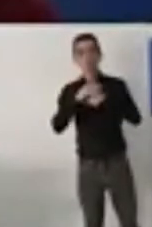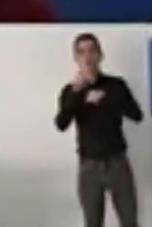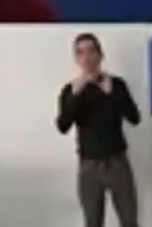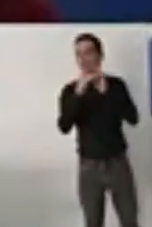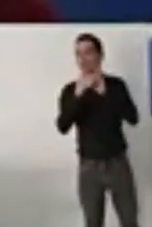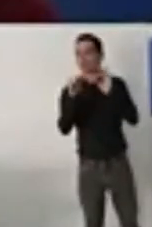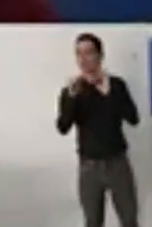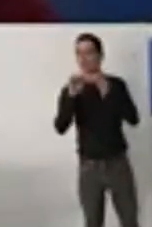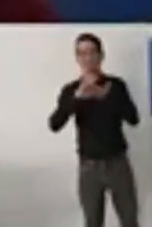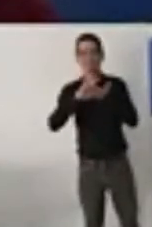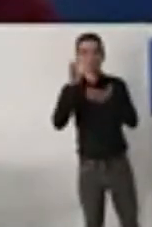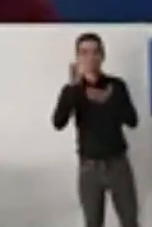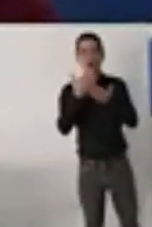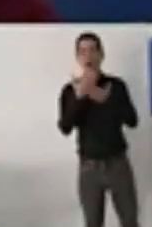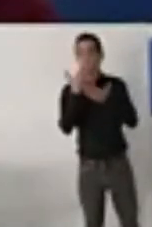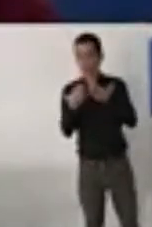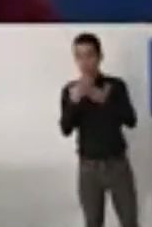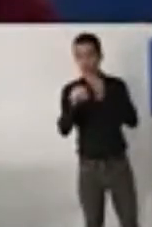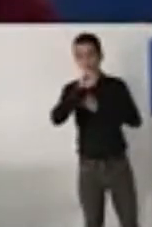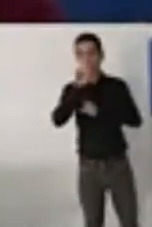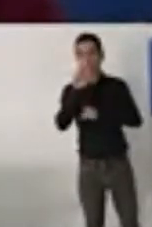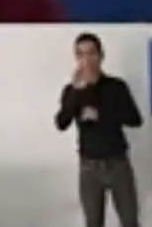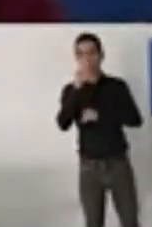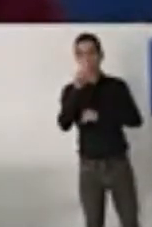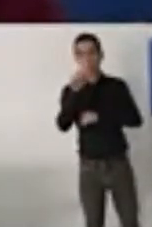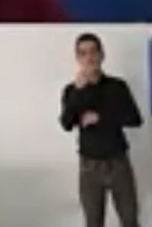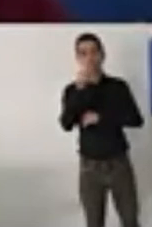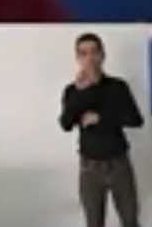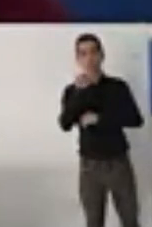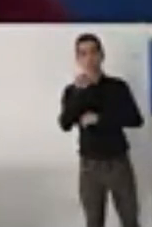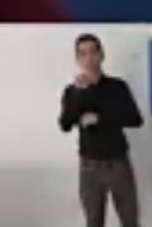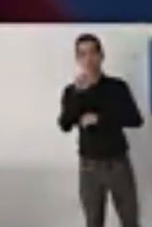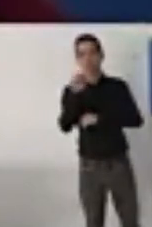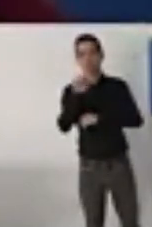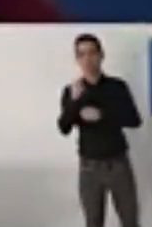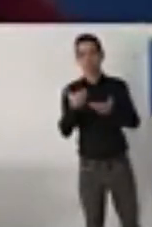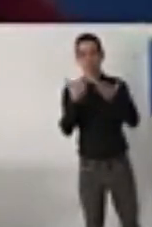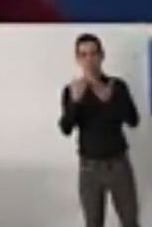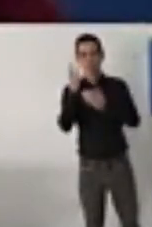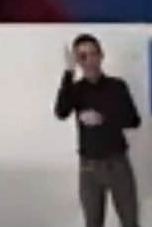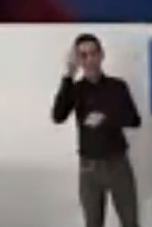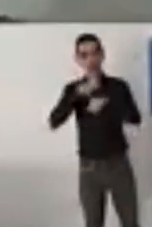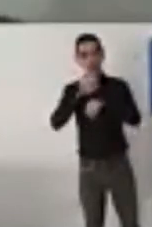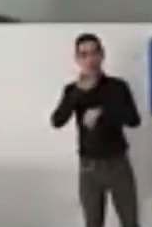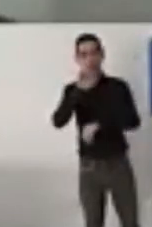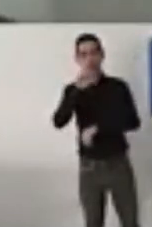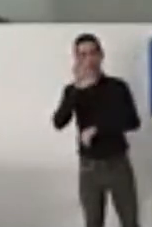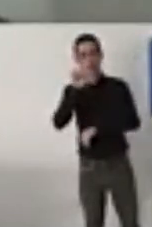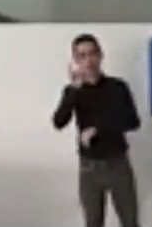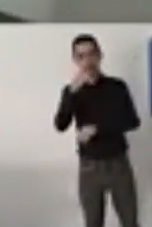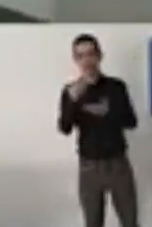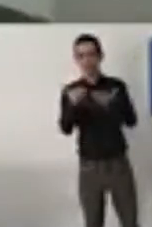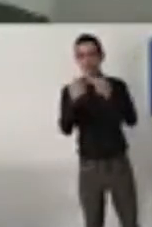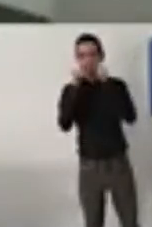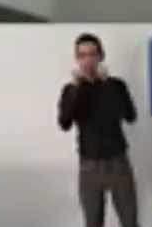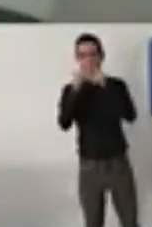Jorge Hernández. Muchas gracias por esta presencia, Jorge. Él es director de Educafin. Adelante. Señora Lucero, muchas gracias por la